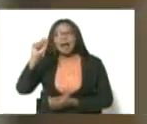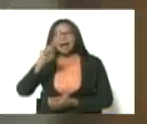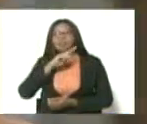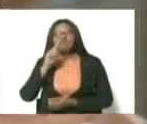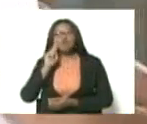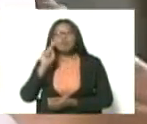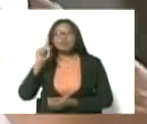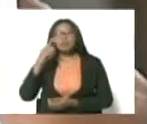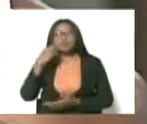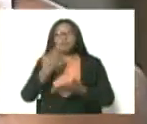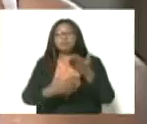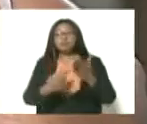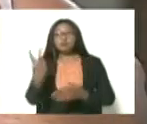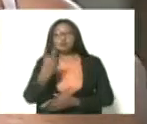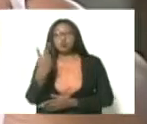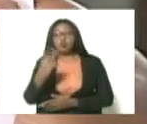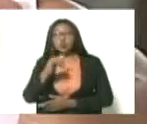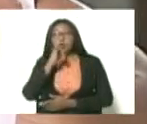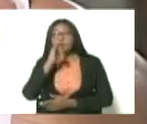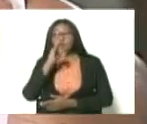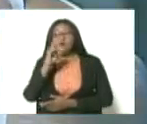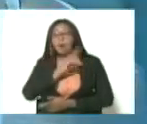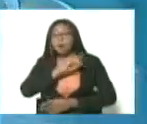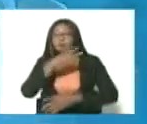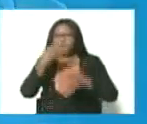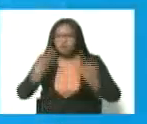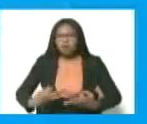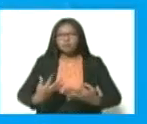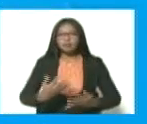es contundente. Son dos informes contundentes